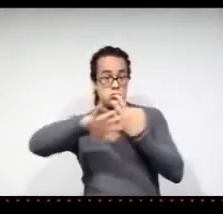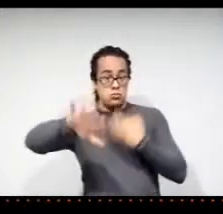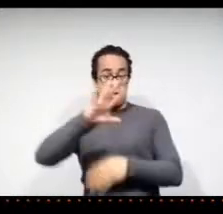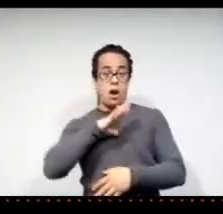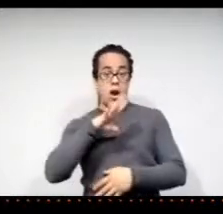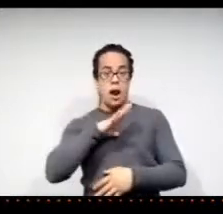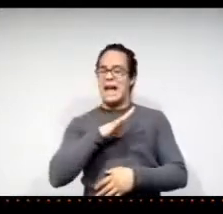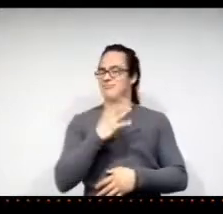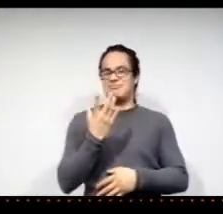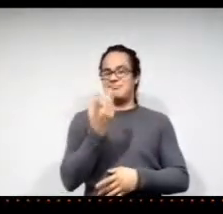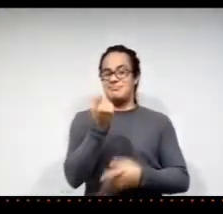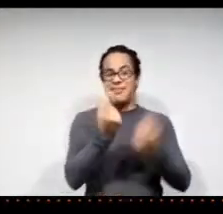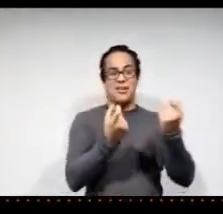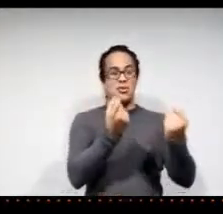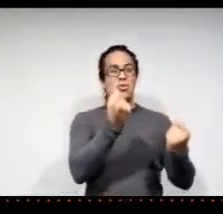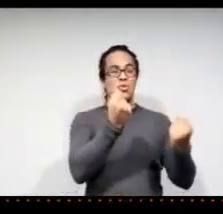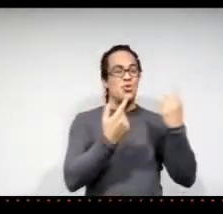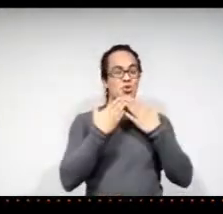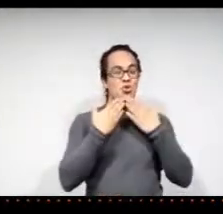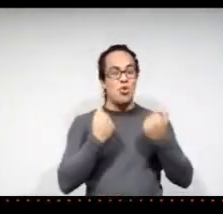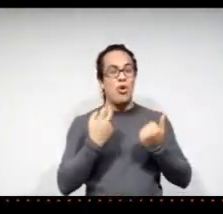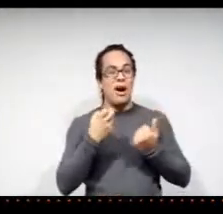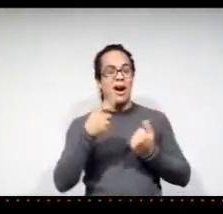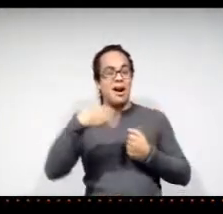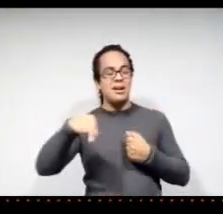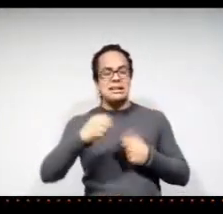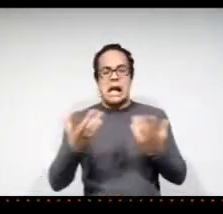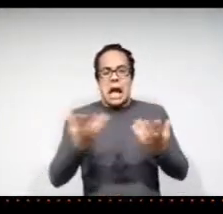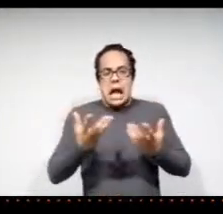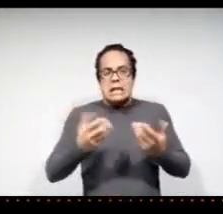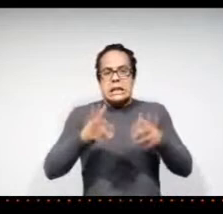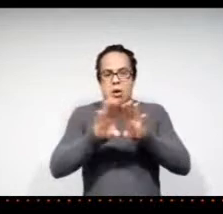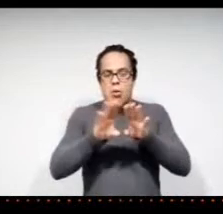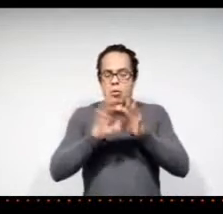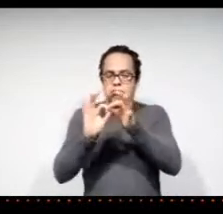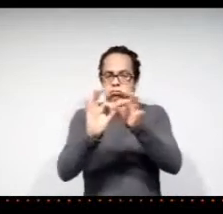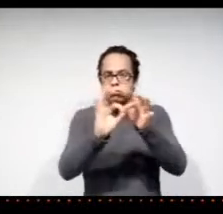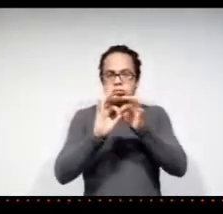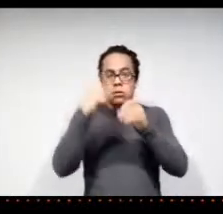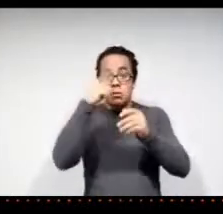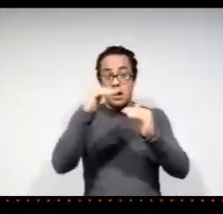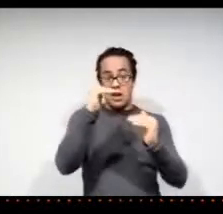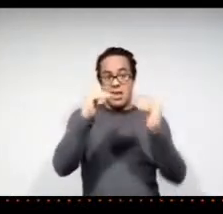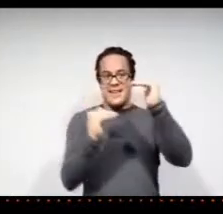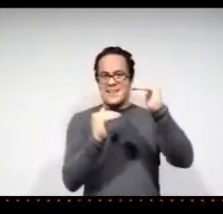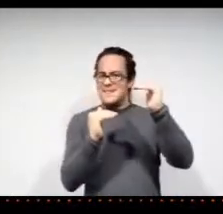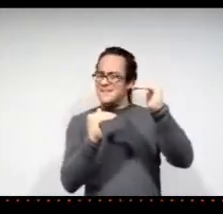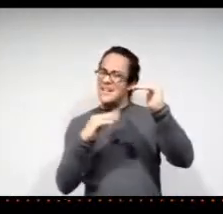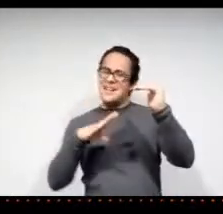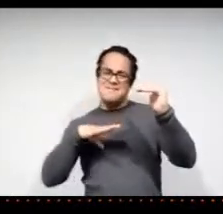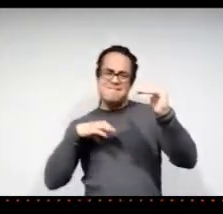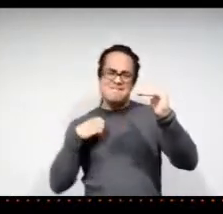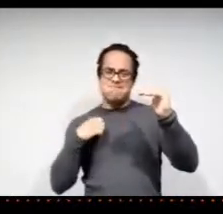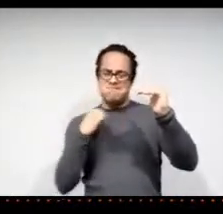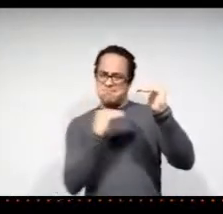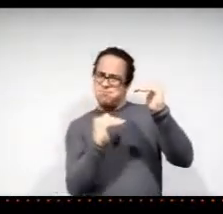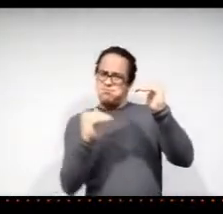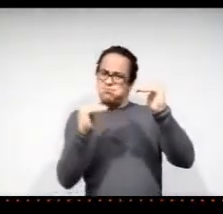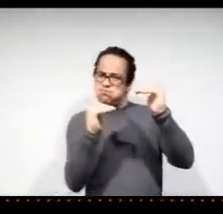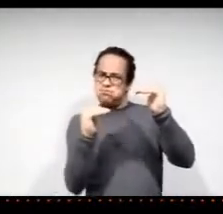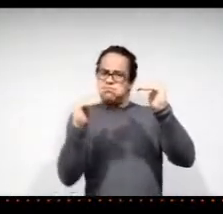en particular. ¿Qué vamos a hacer? ¿Cómo vamos a colaborar para ir disminuyendo los problemas de equidad que